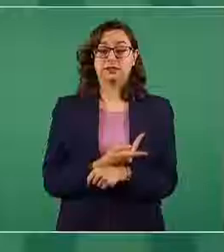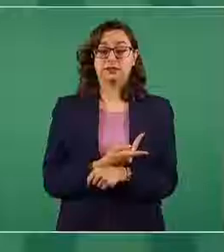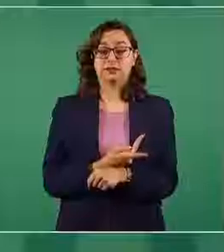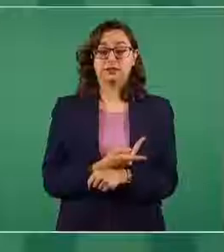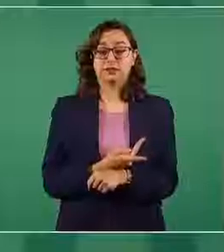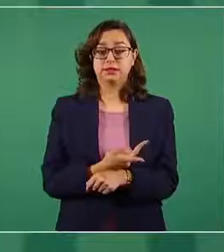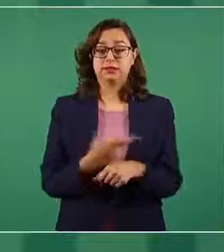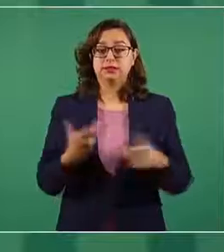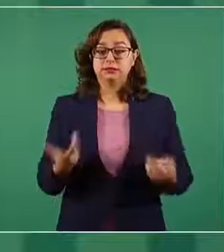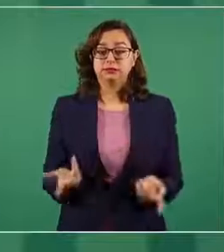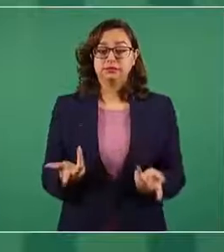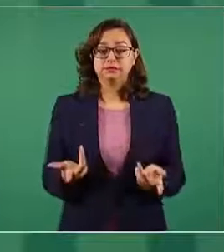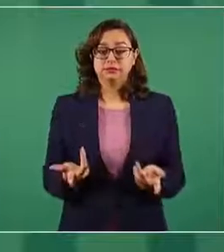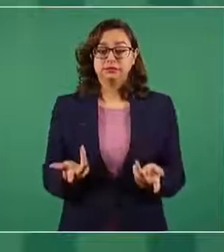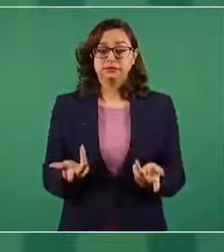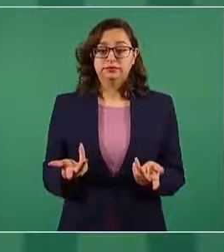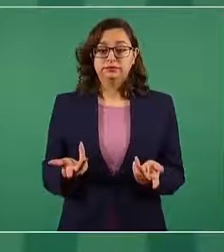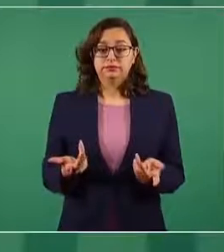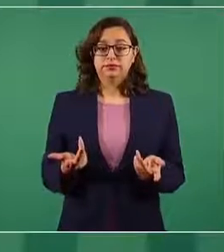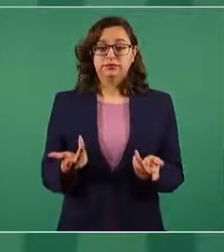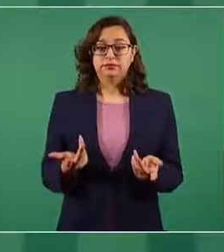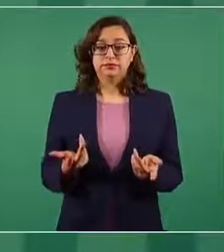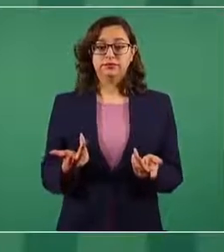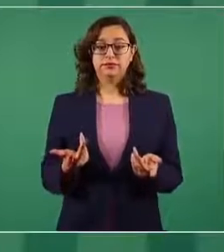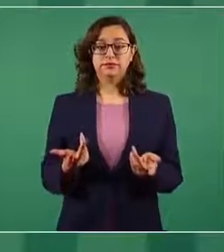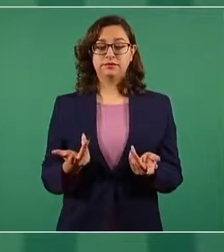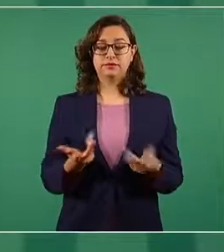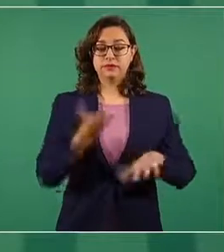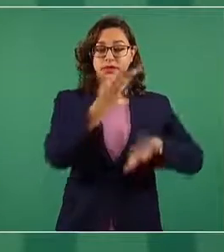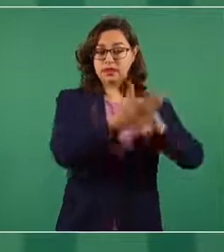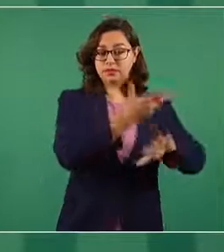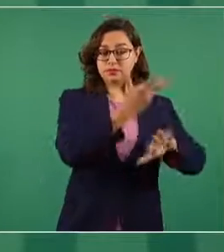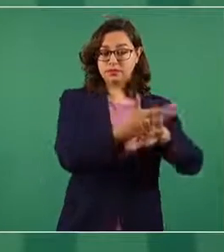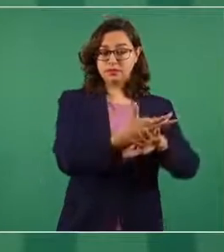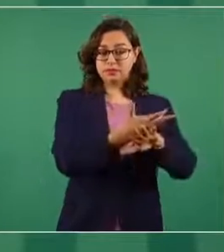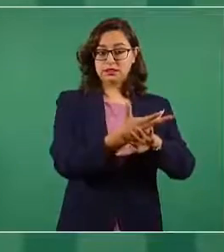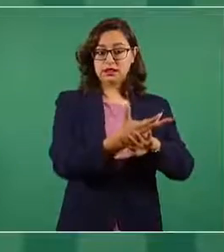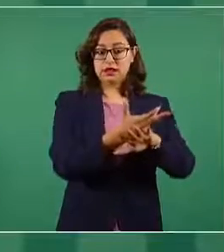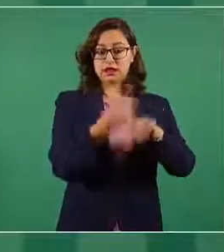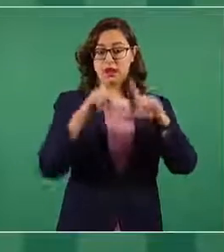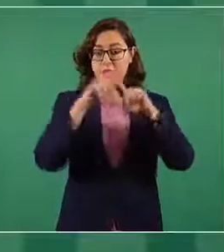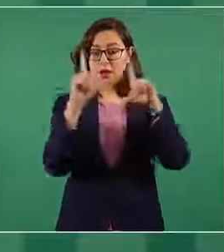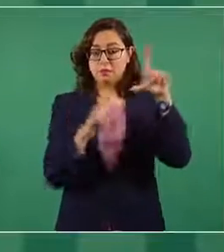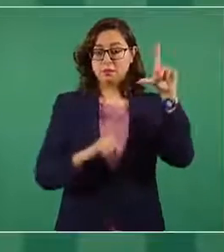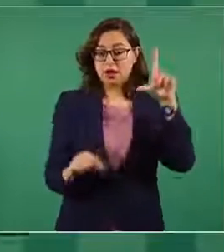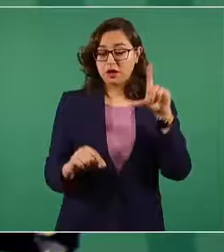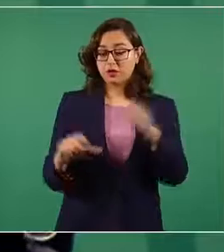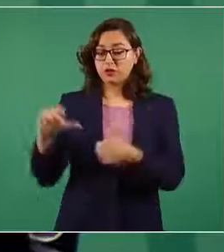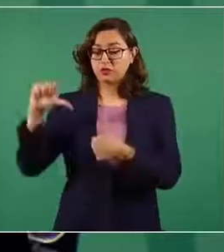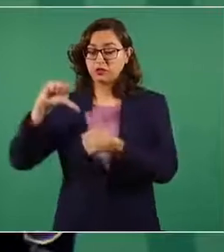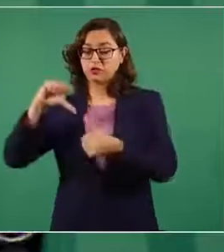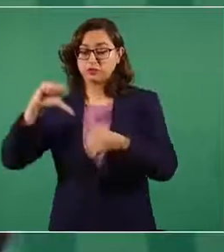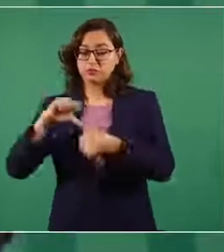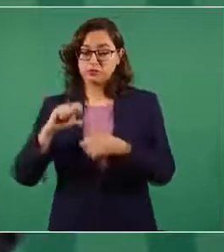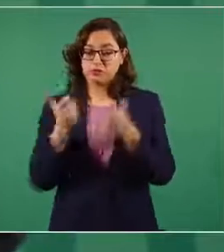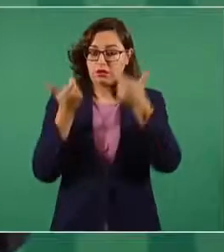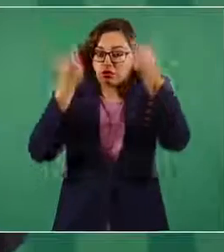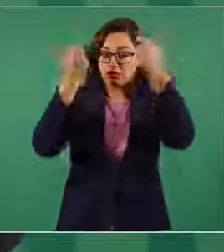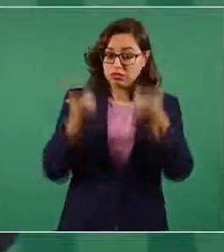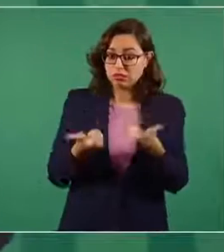en nivel de ingreso, en riqueza relativa entre los Estados Unidos, México y los países de